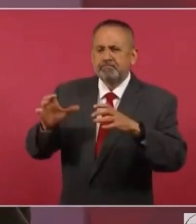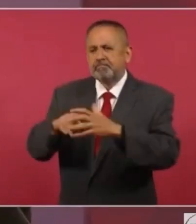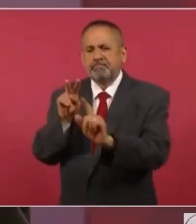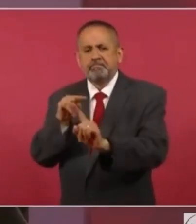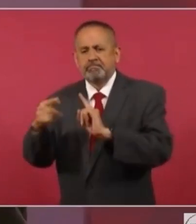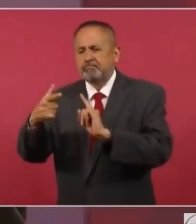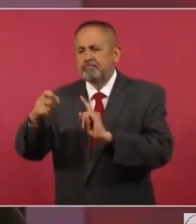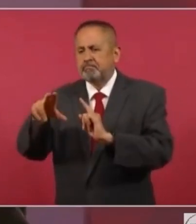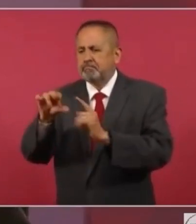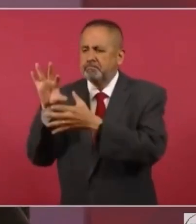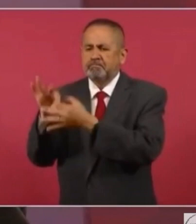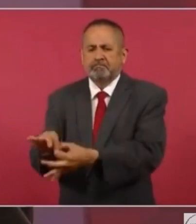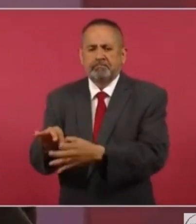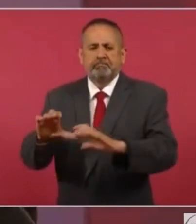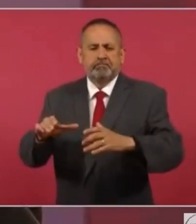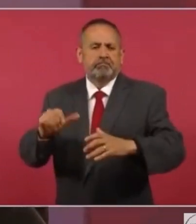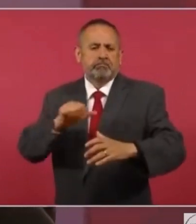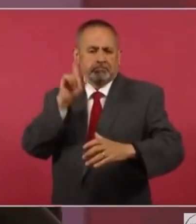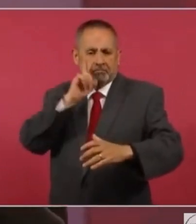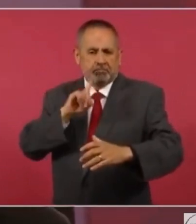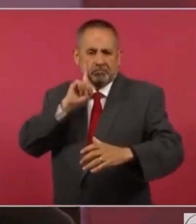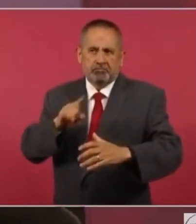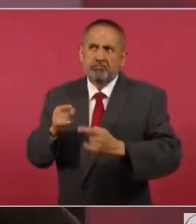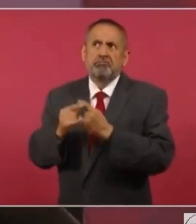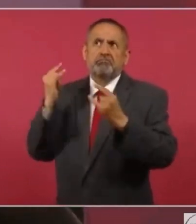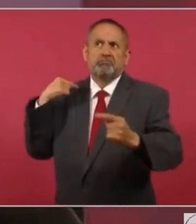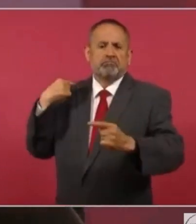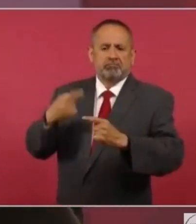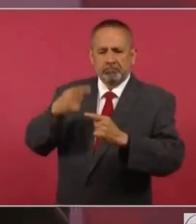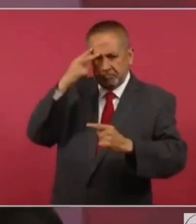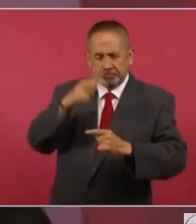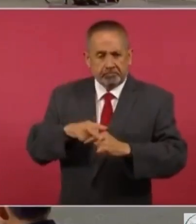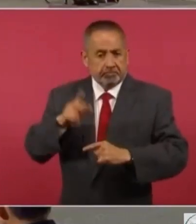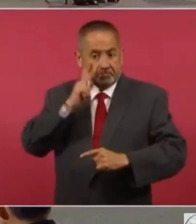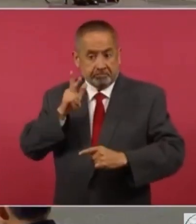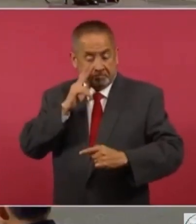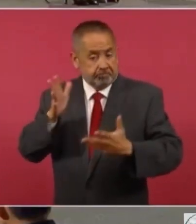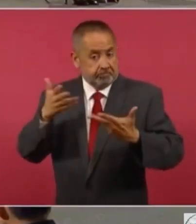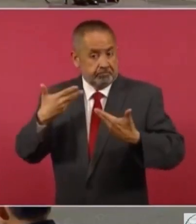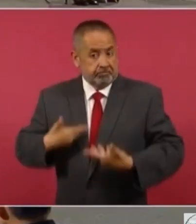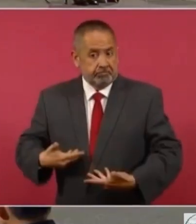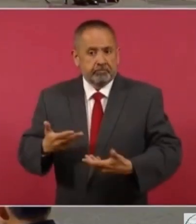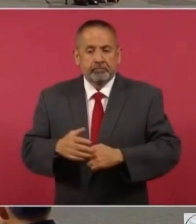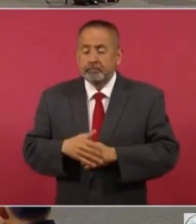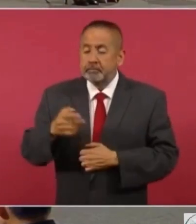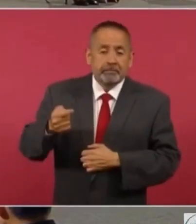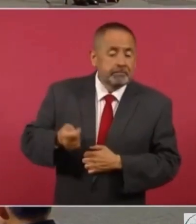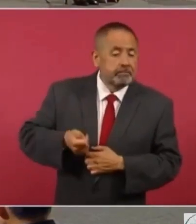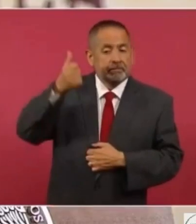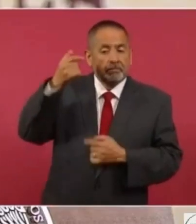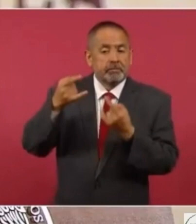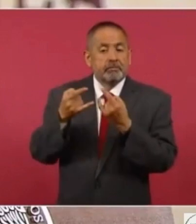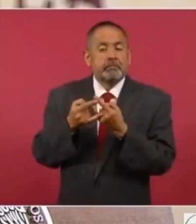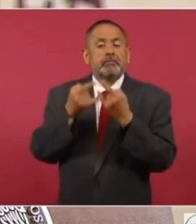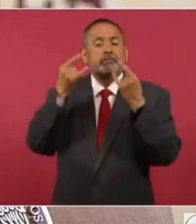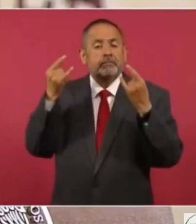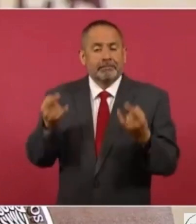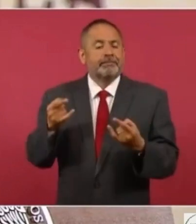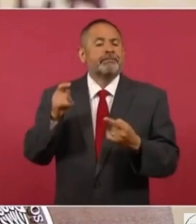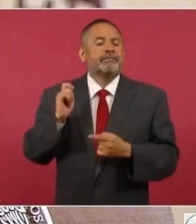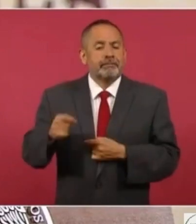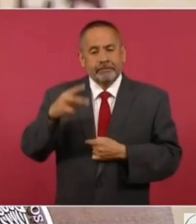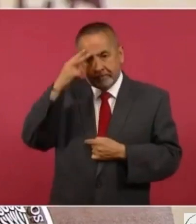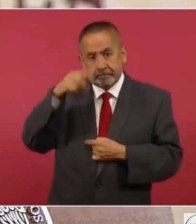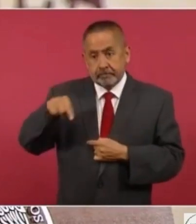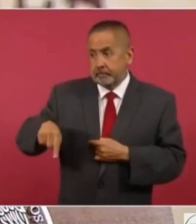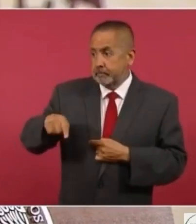género que ha tenido este país, México, y una prueba de ello es que por primera vez en la historia